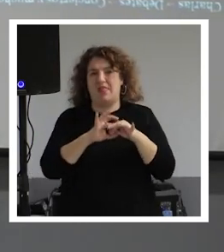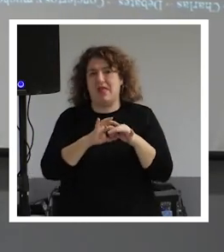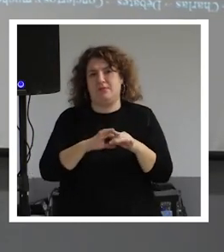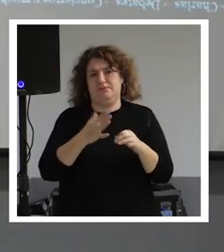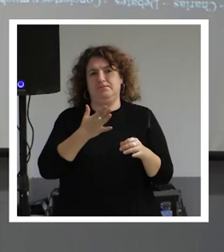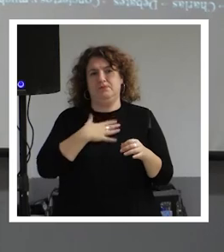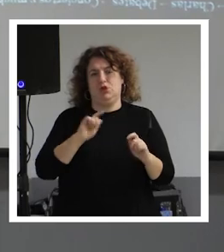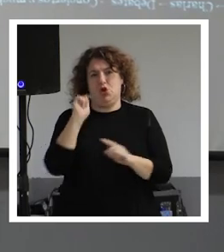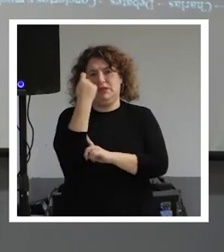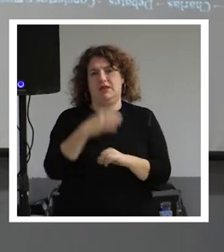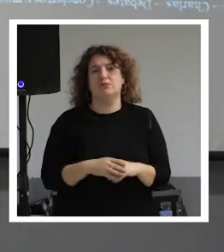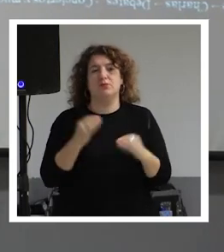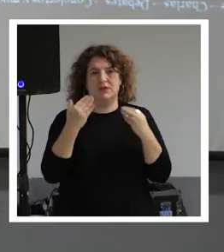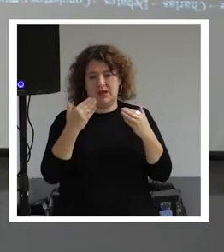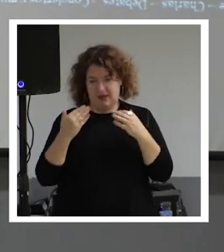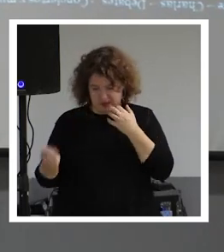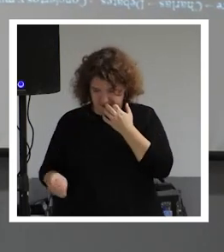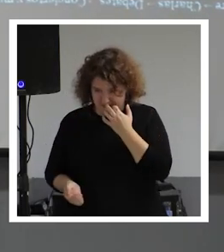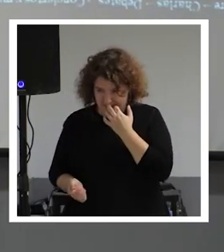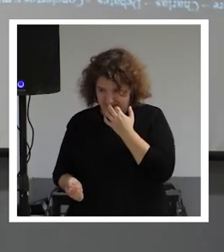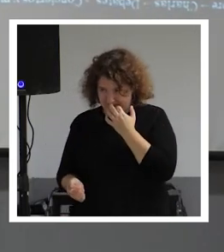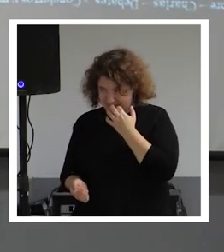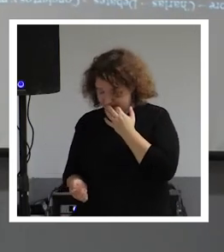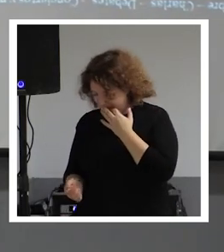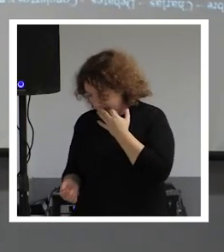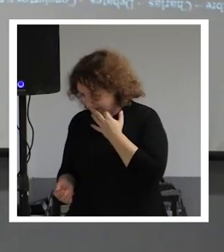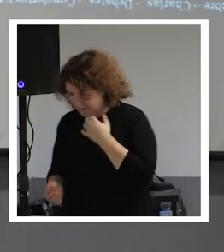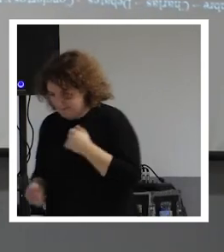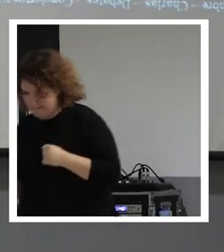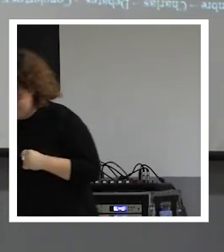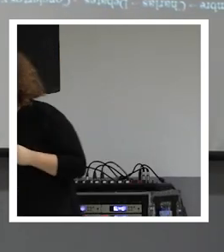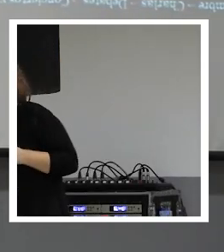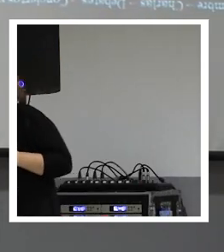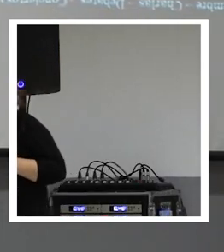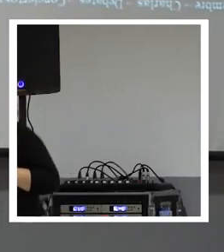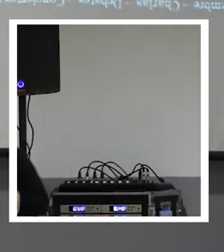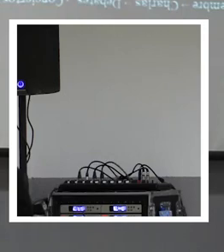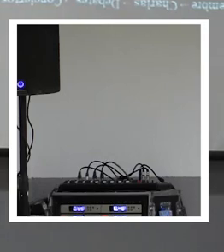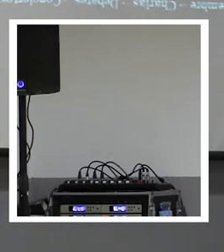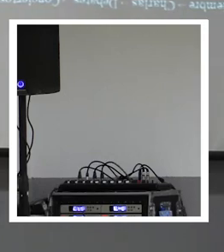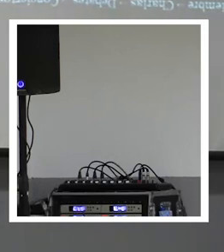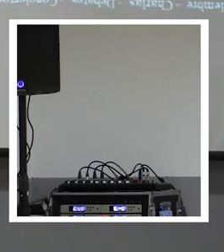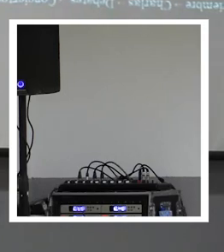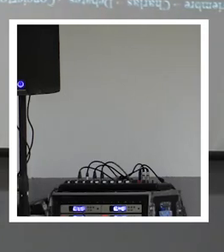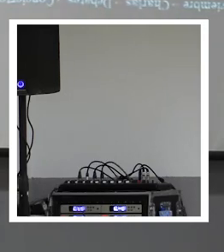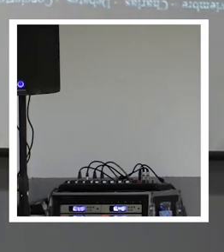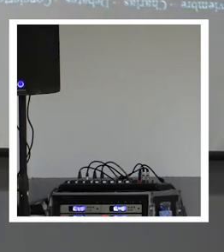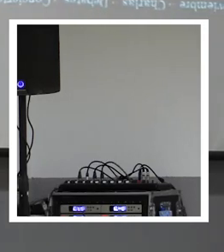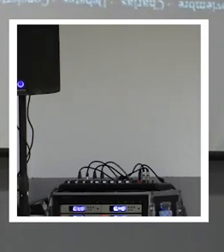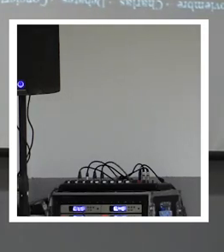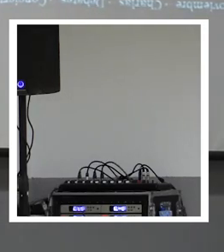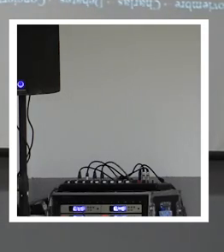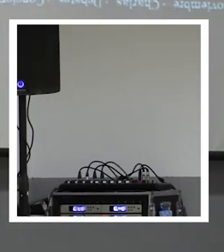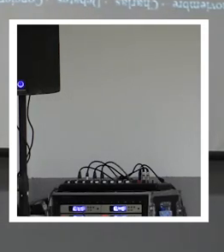nosotros queremos la paz Pero sabemos que solamente la justicia social cueste lo que cueste va a producir la paz y la unidad de nuestro país Muchas